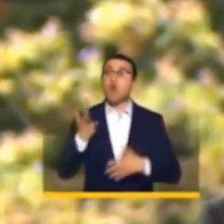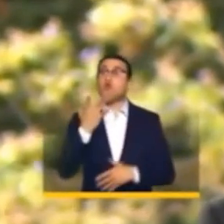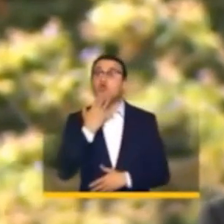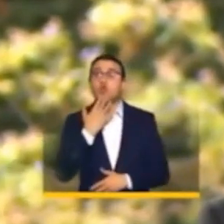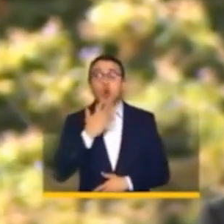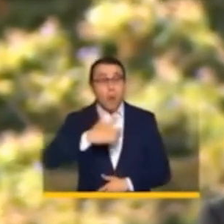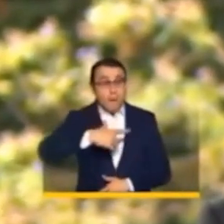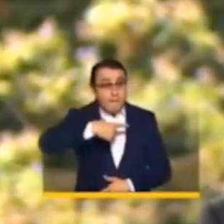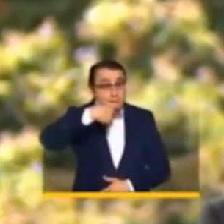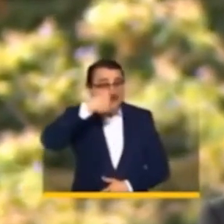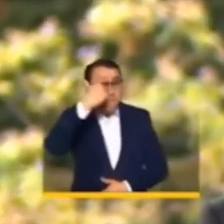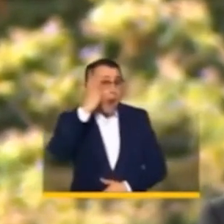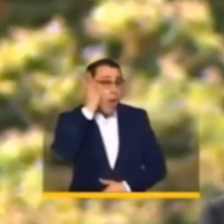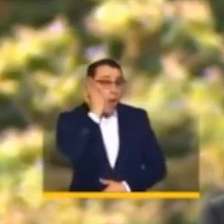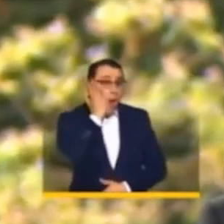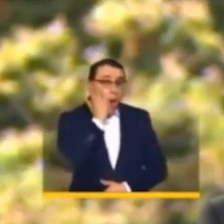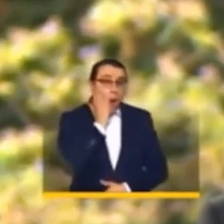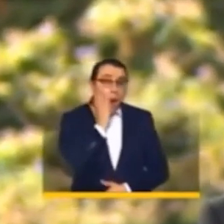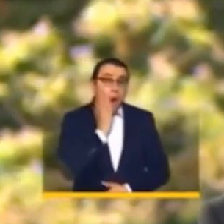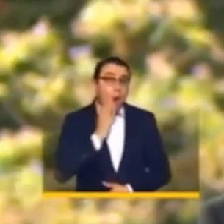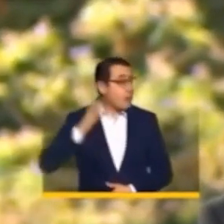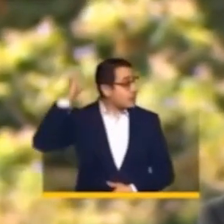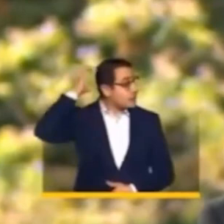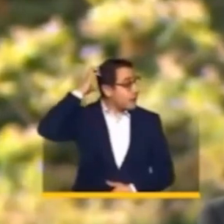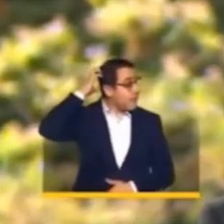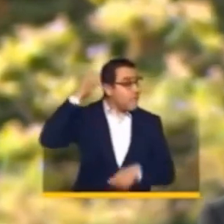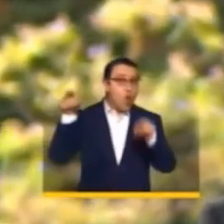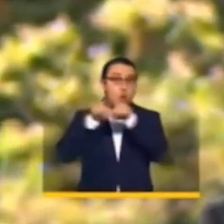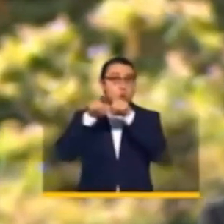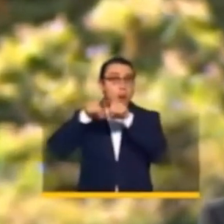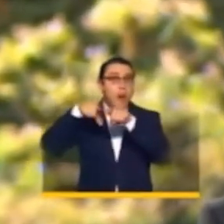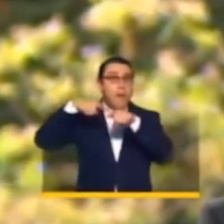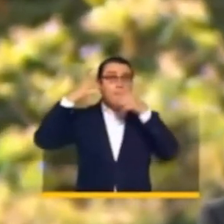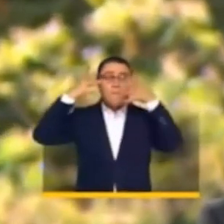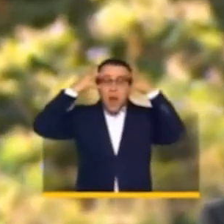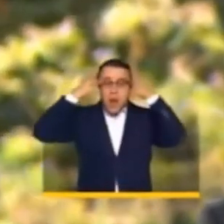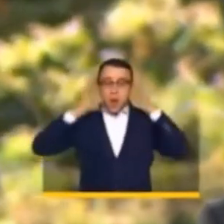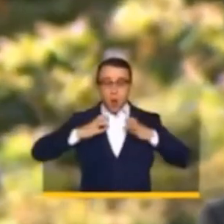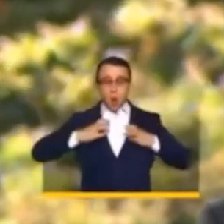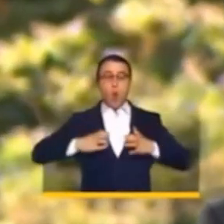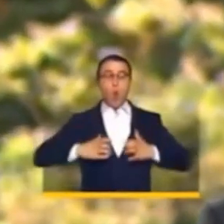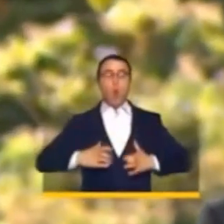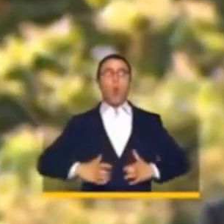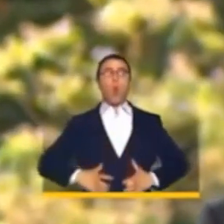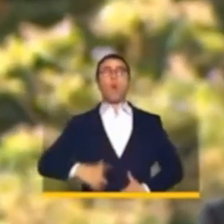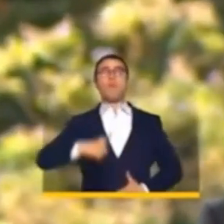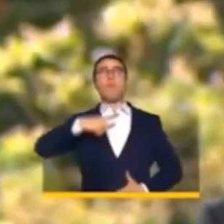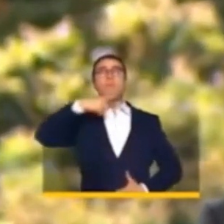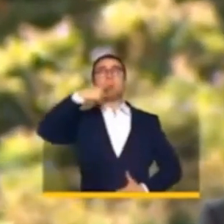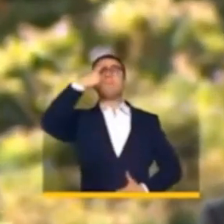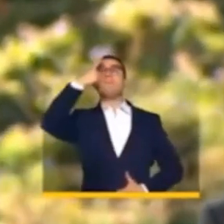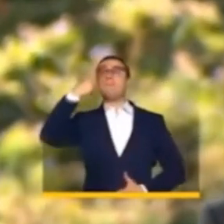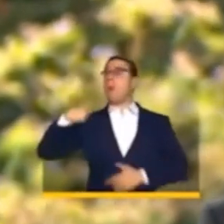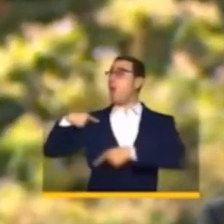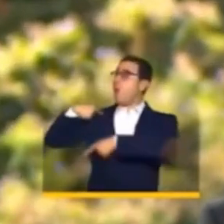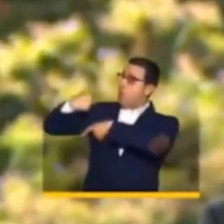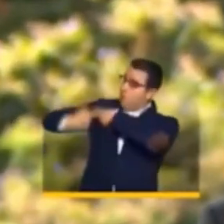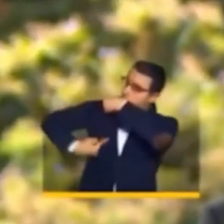color blanco y de tal forma su cerebro, su cráneo y su cuerpo y tal su origen